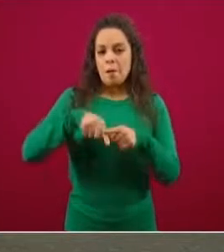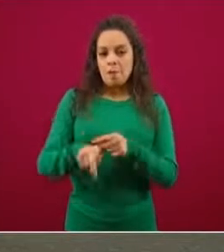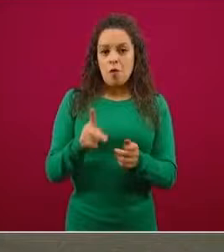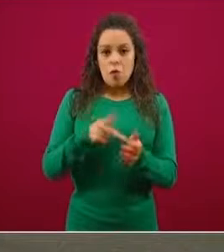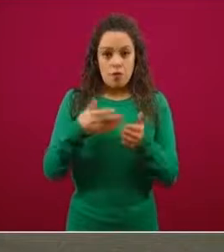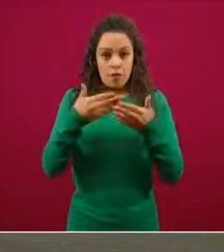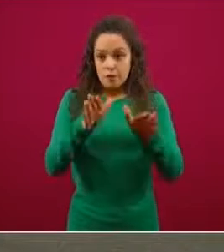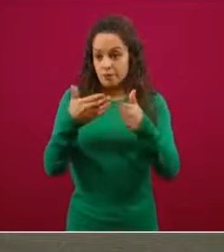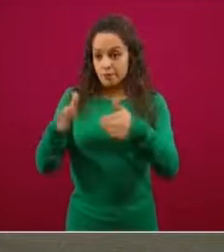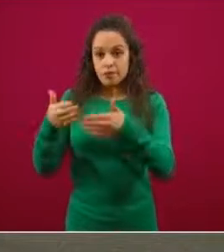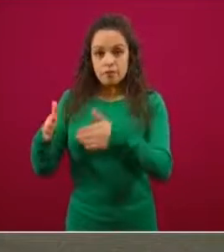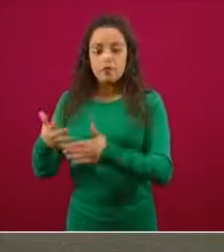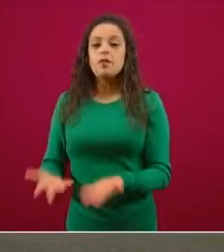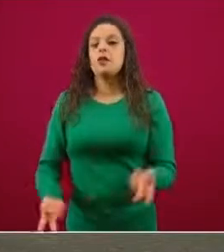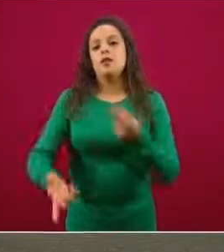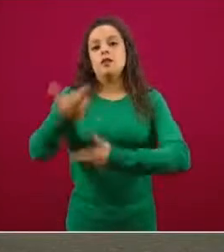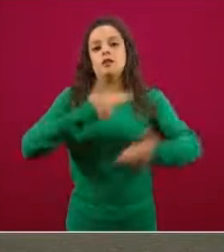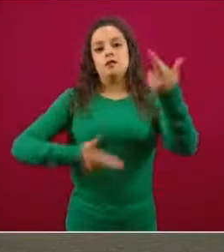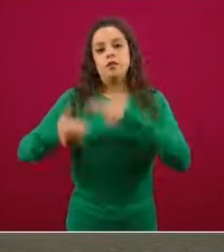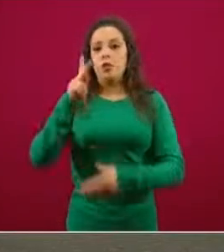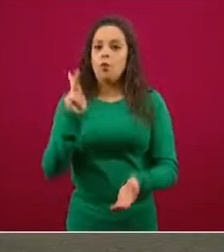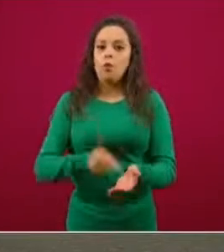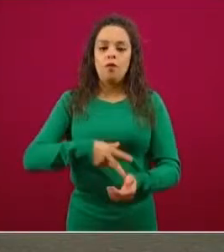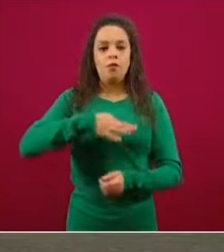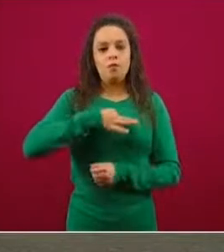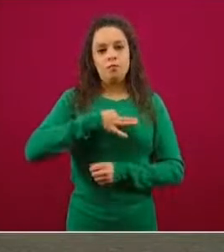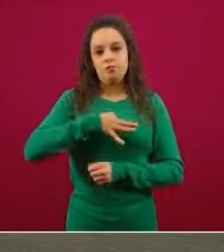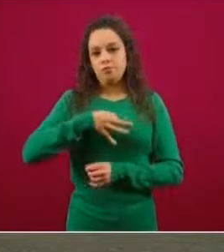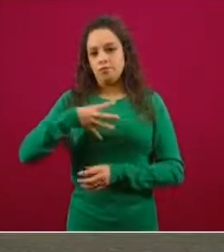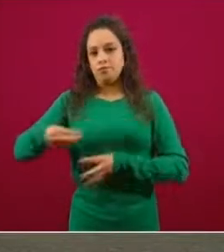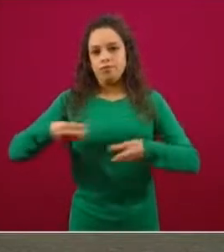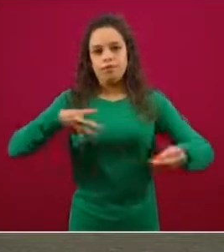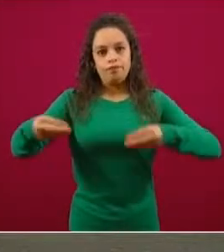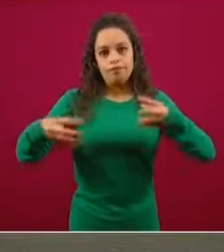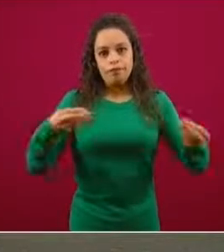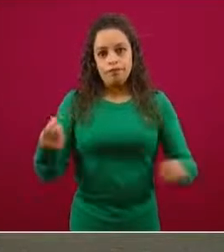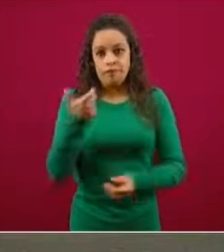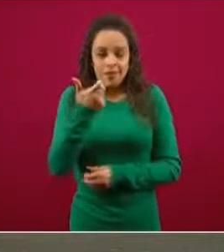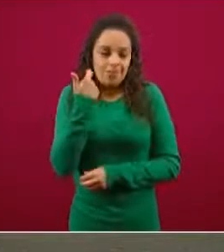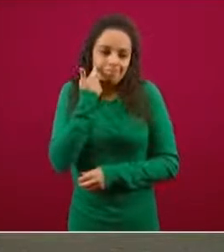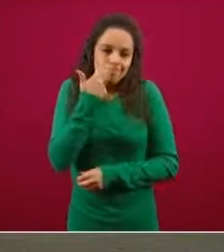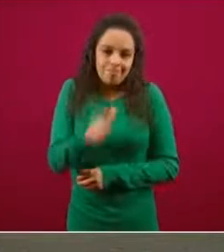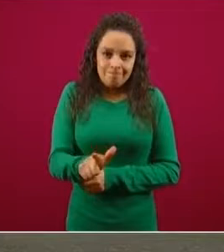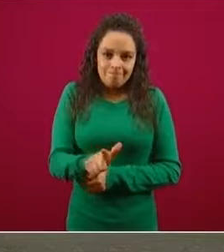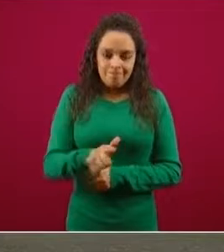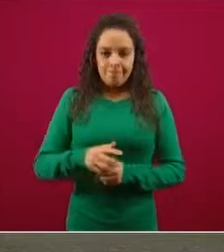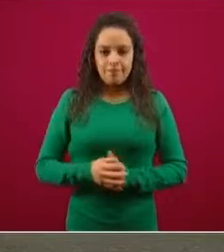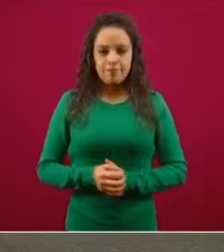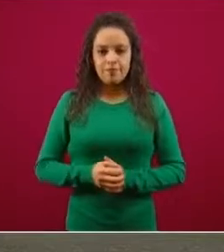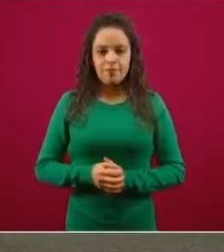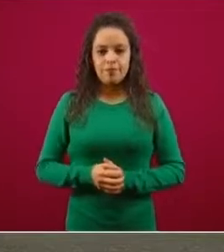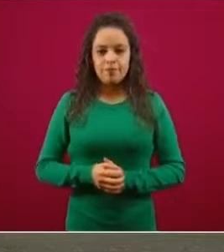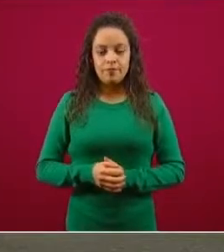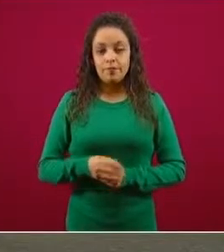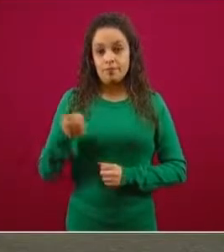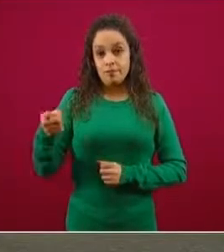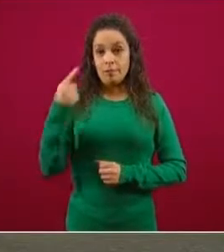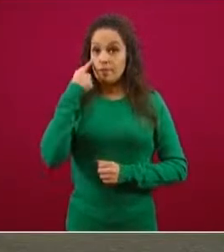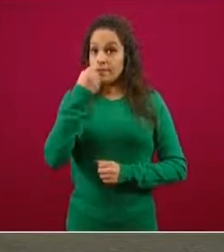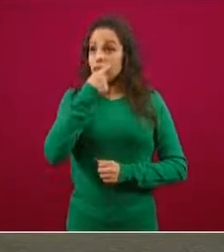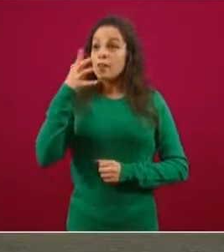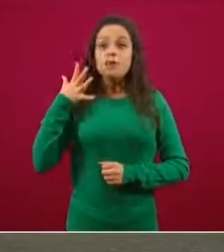rebrote y no queremos que haya un rebrote. Por eso decimos siempre que presentamos estas predicciones son